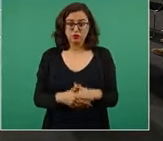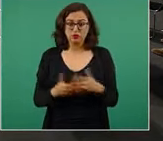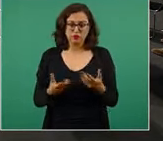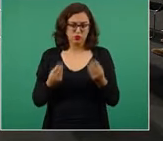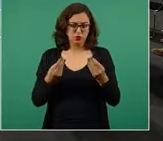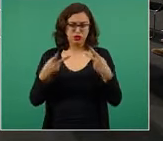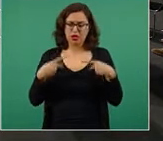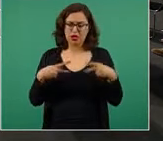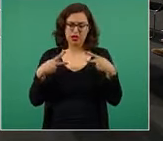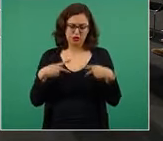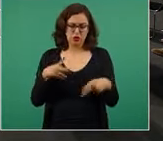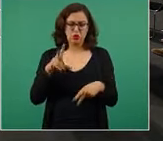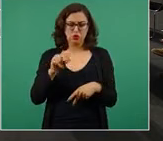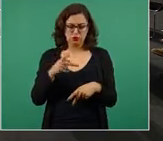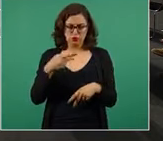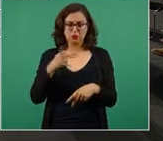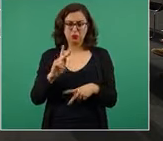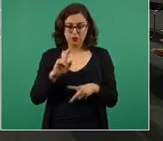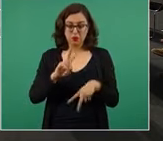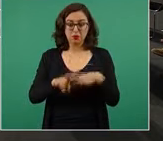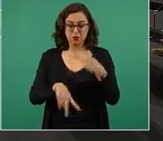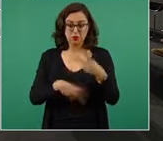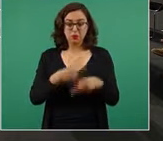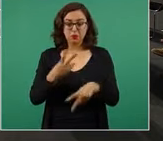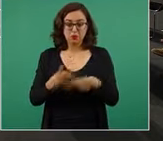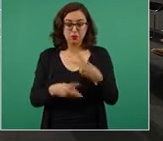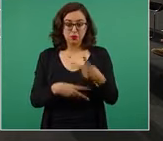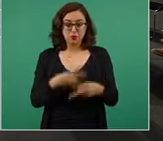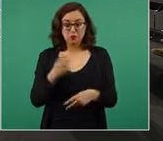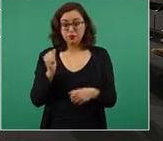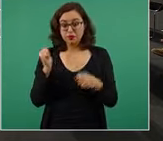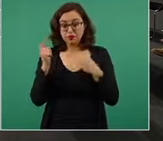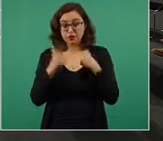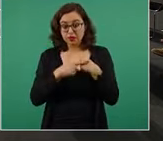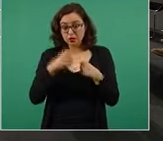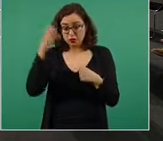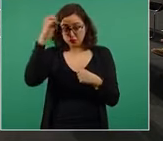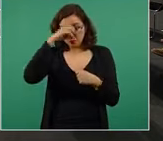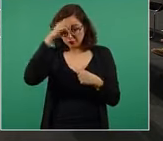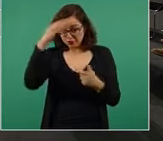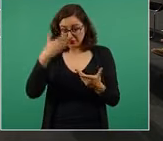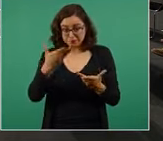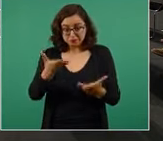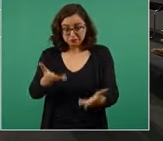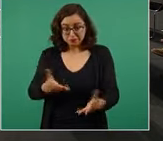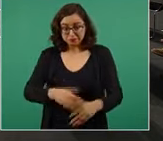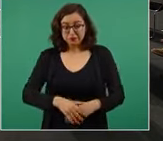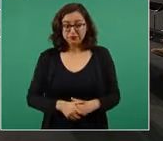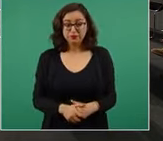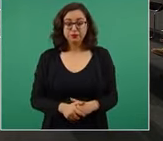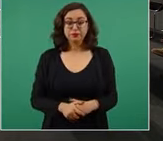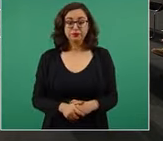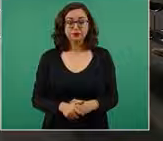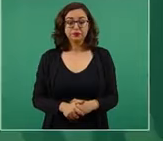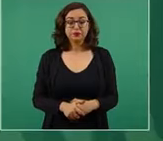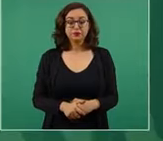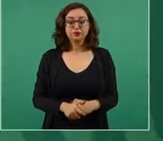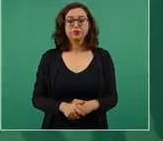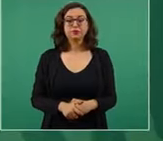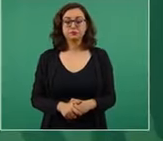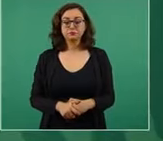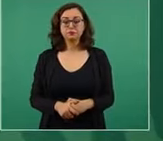gente, pero ahí están. Muy cualquier bien. Comentario que usted pueda tener, señor presidente. Muchas gracias. Pues ya hiciste